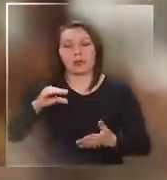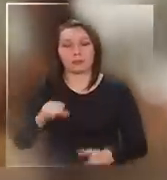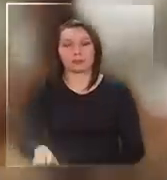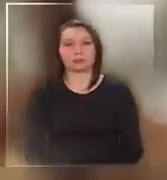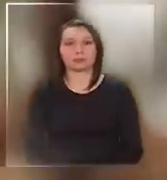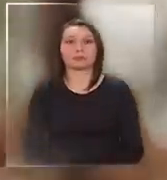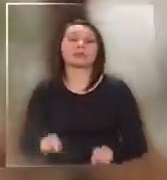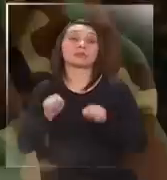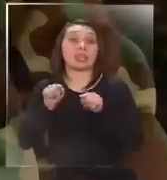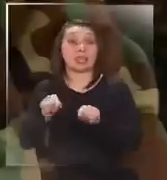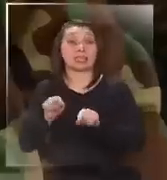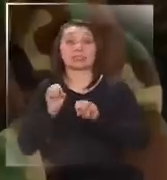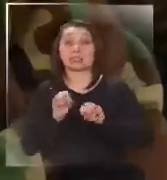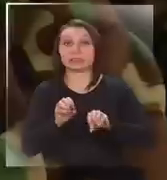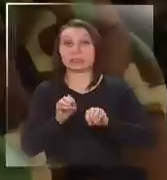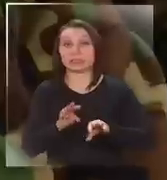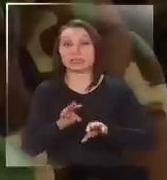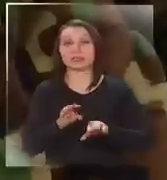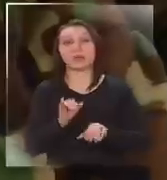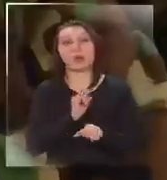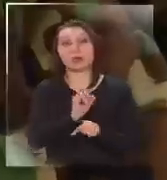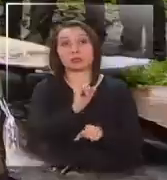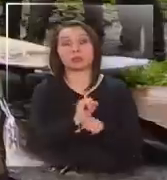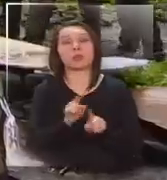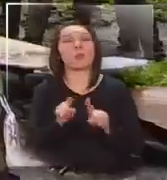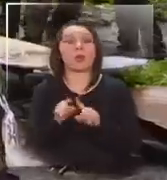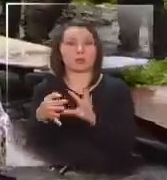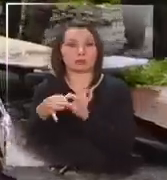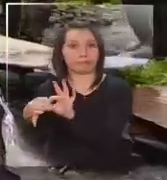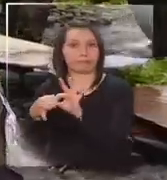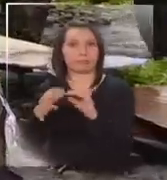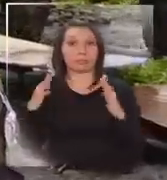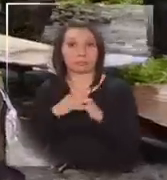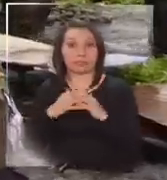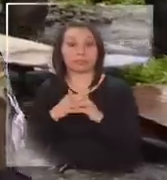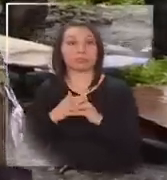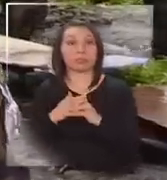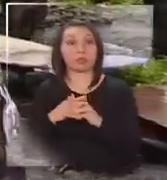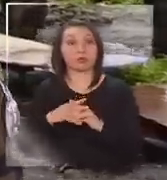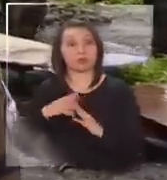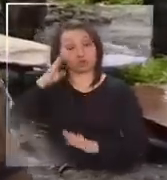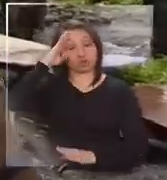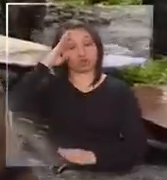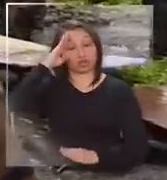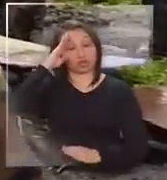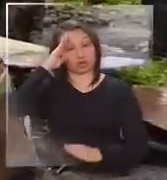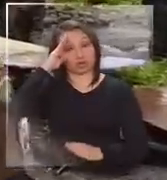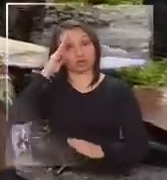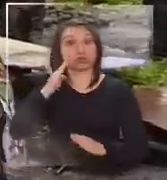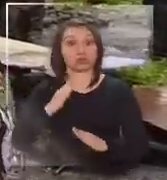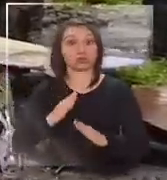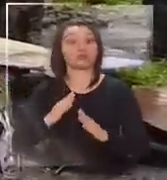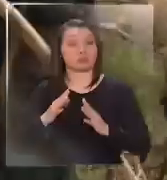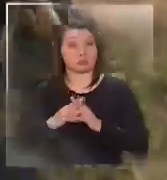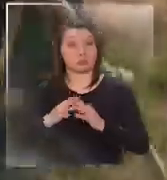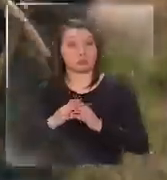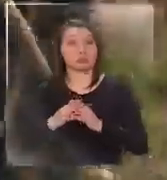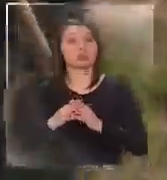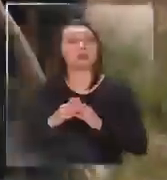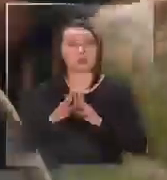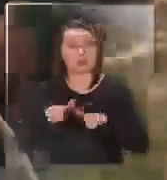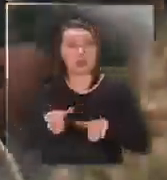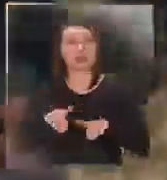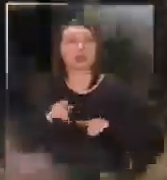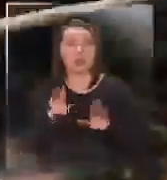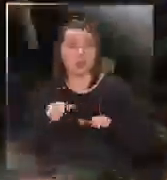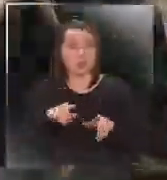Básicamente la instrucción va ligada con lo militar. De hecho, a los soldados conscriptos se les hace este tipo de instrucciones también.